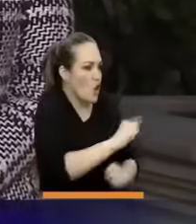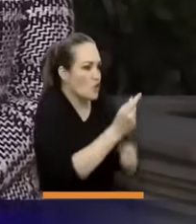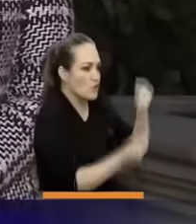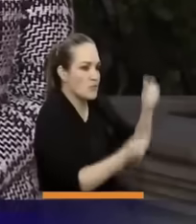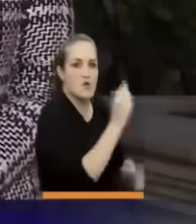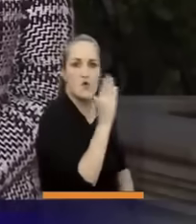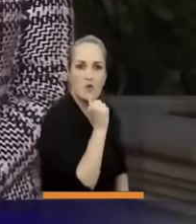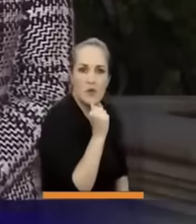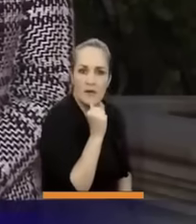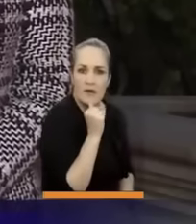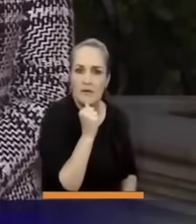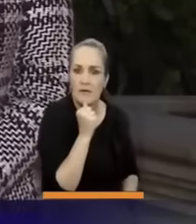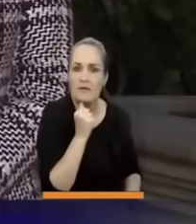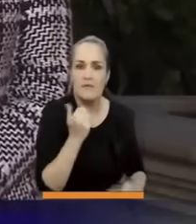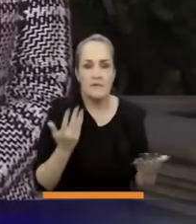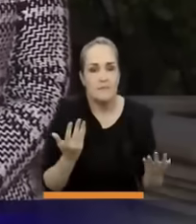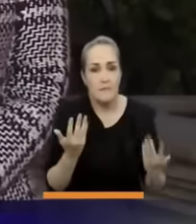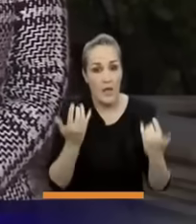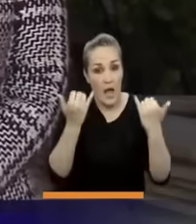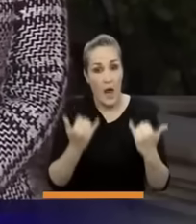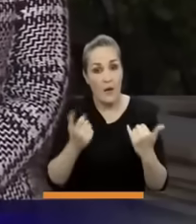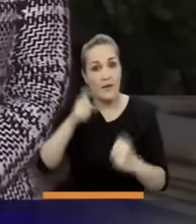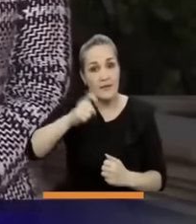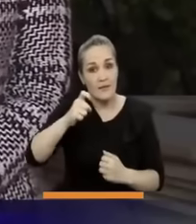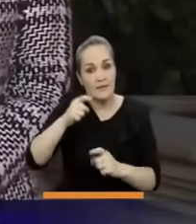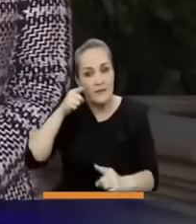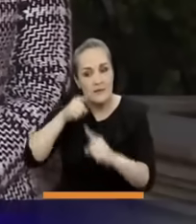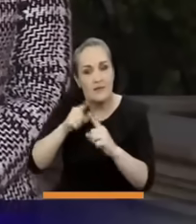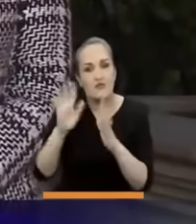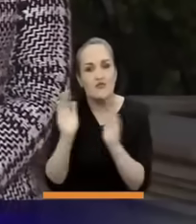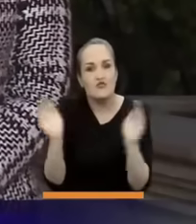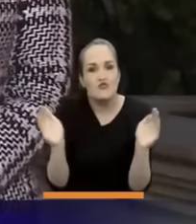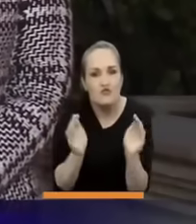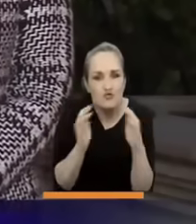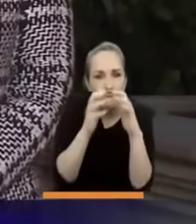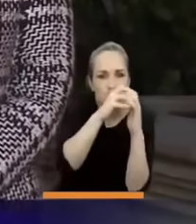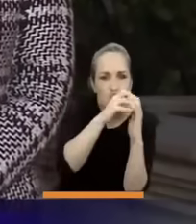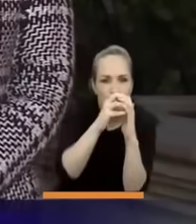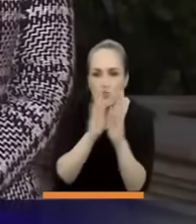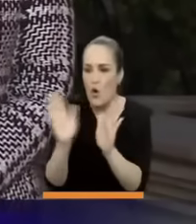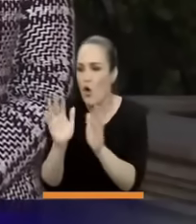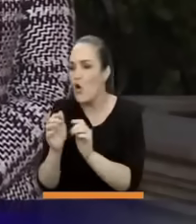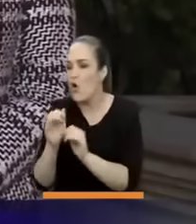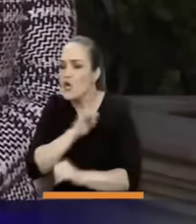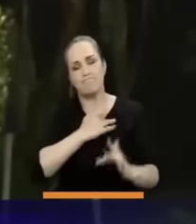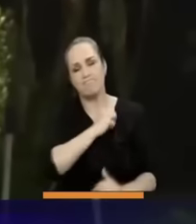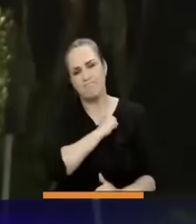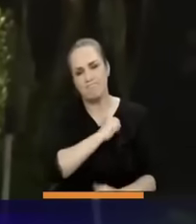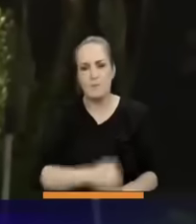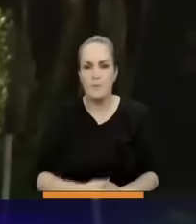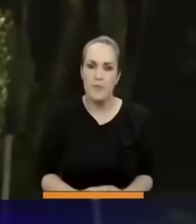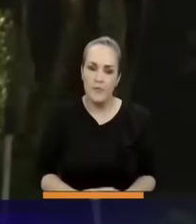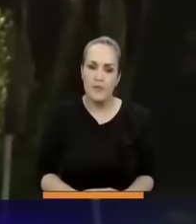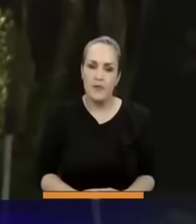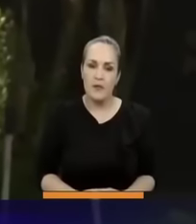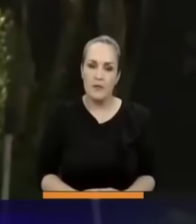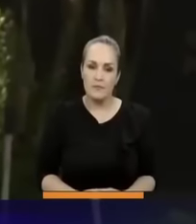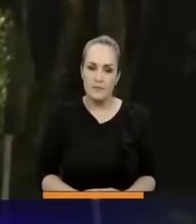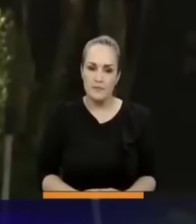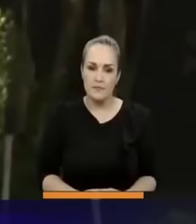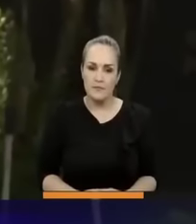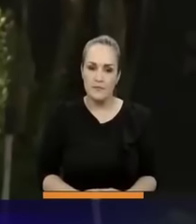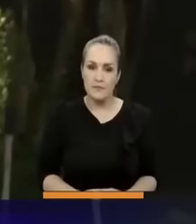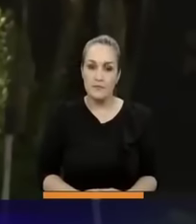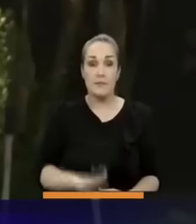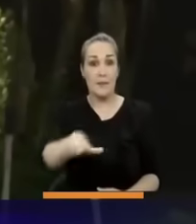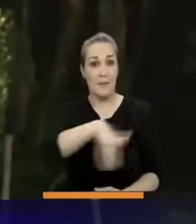especialmente en los pequeños camioneros, los camioneros independientes de toda Colombia. El ministro Juan Fernando